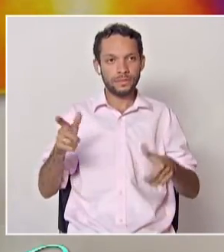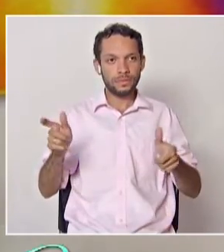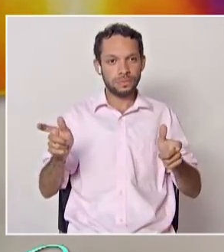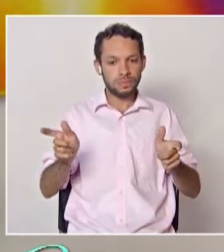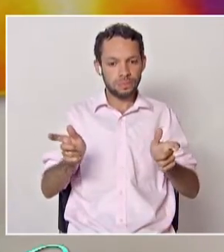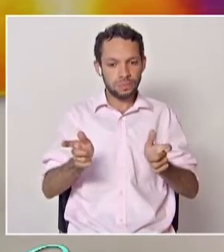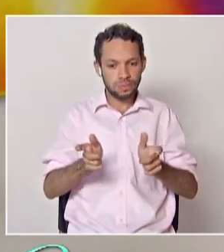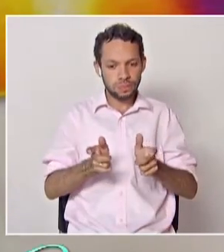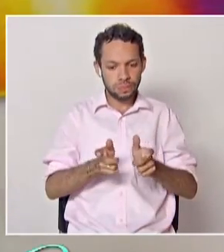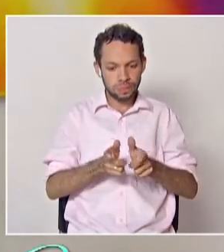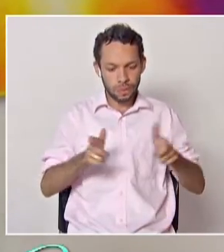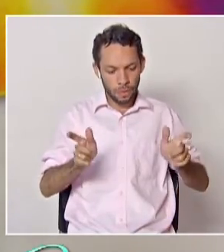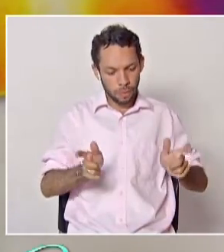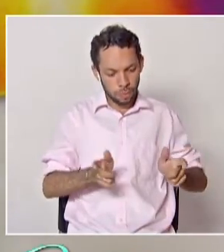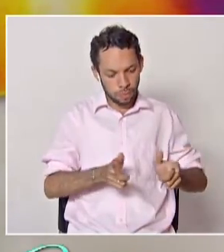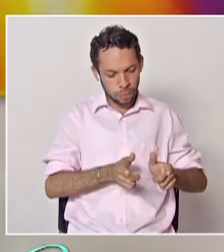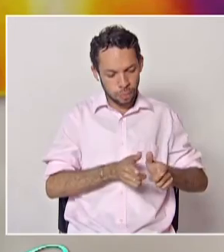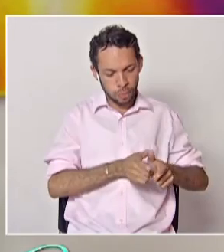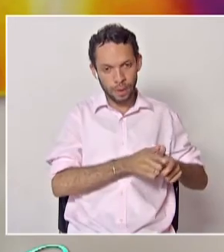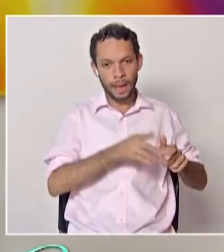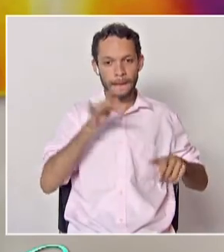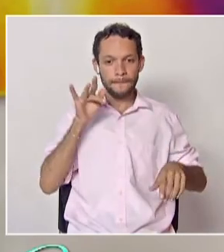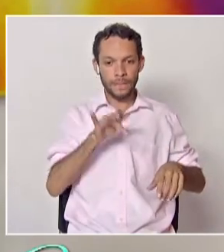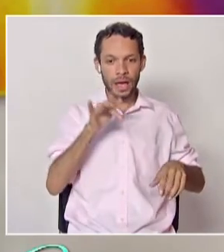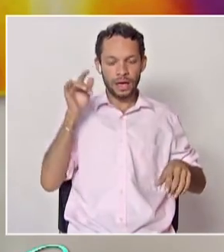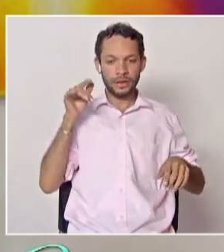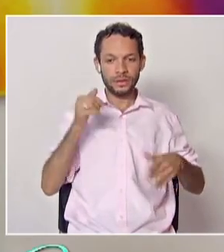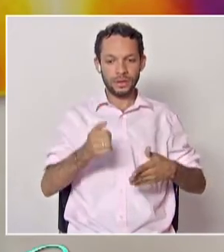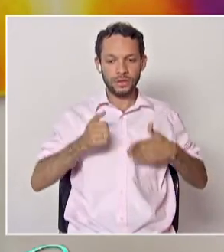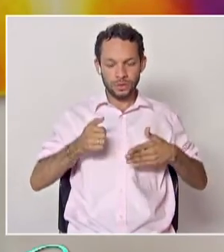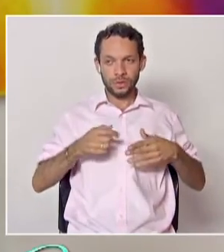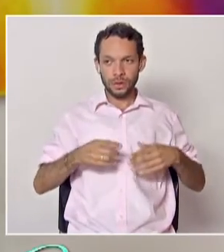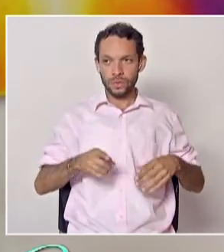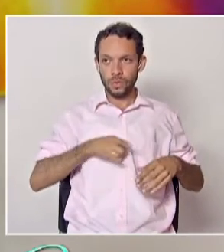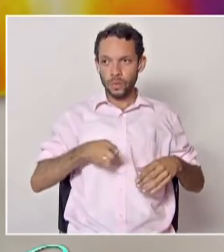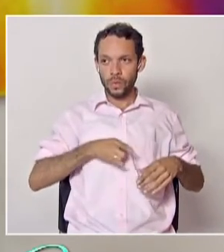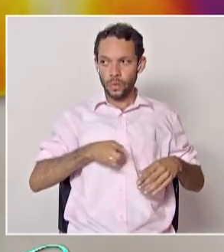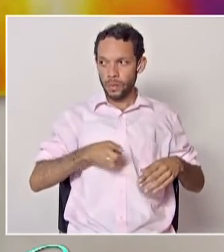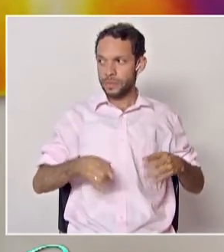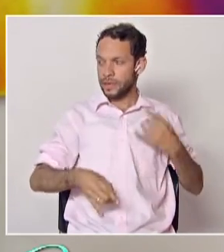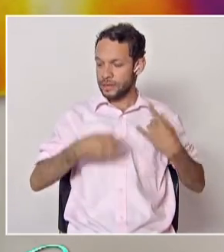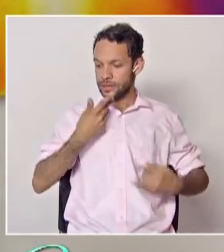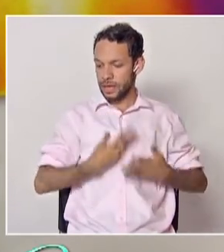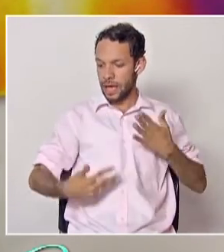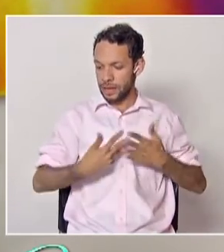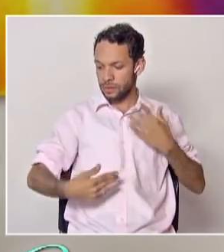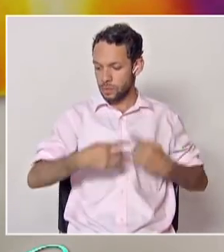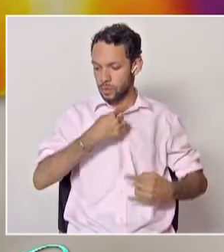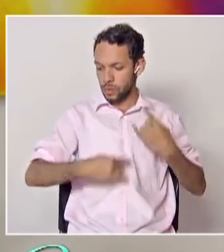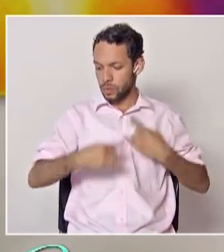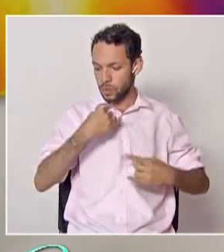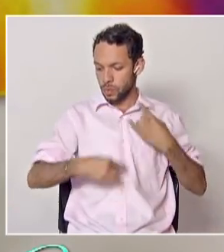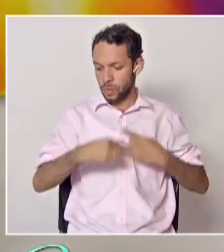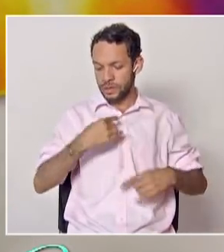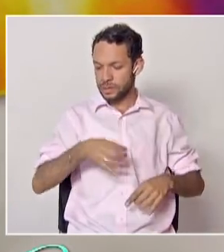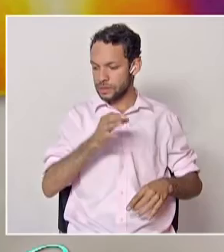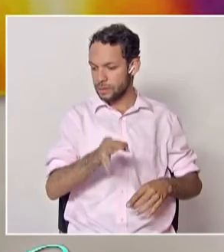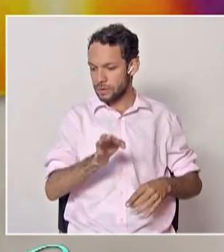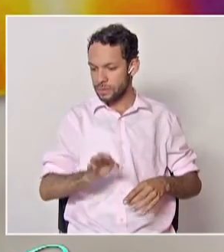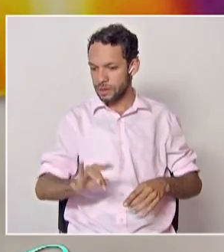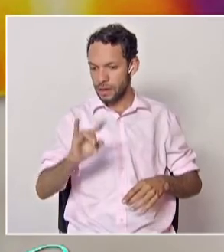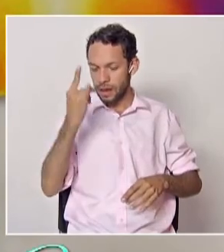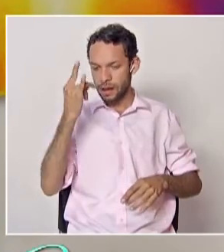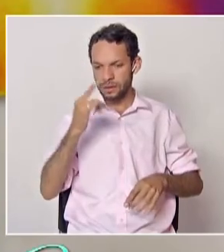hacer unos estímulos para que llegue más sangre al sitio del dolor. Por eso siempre cuando hay